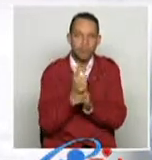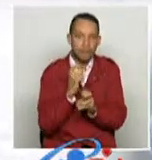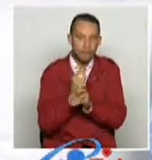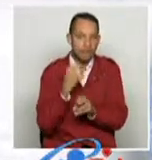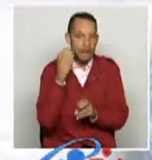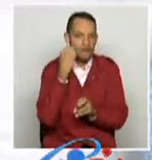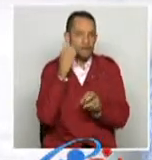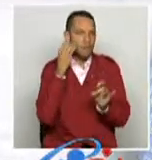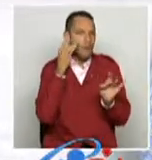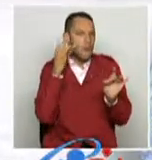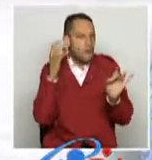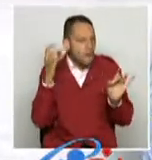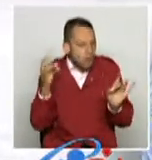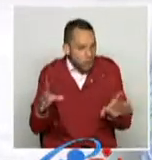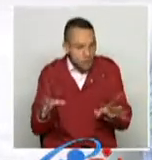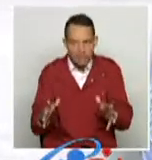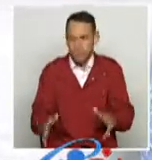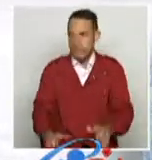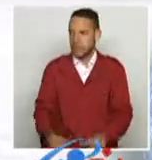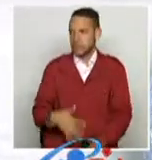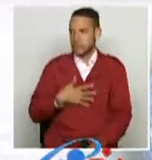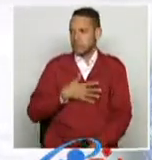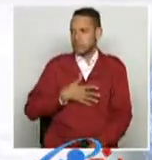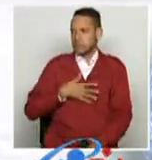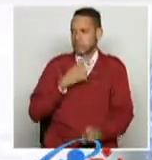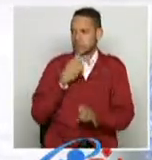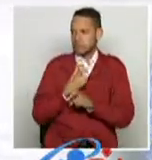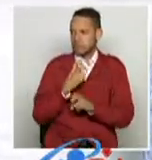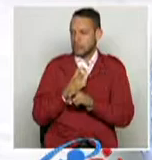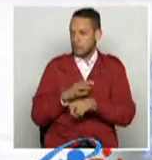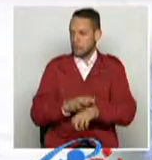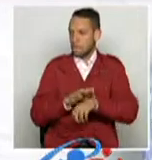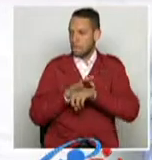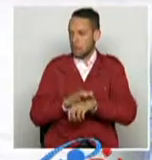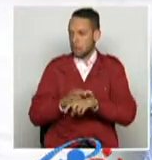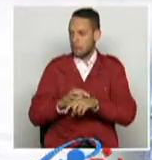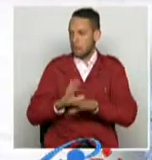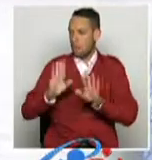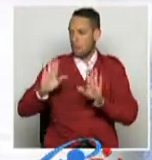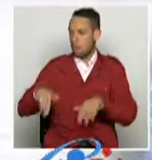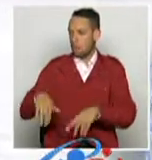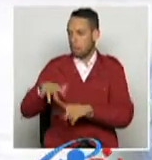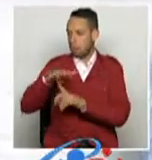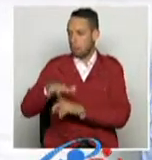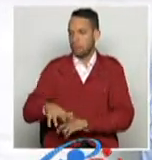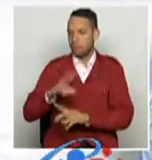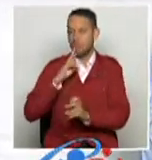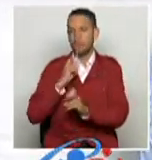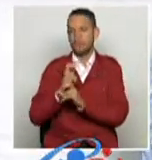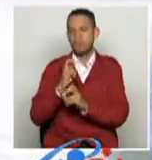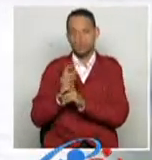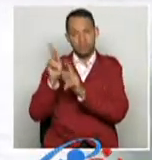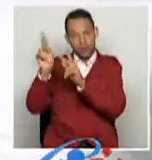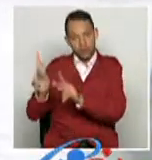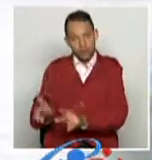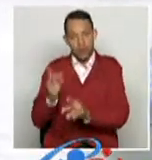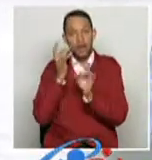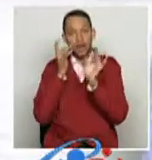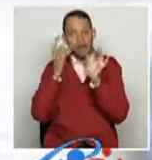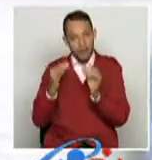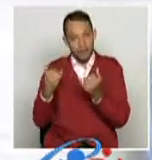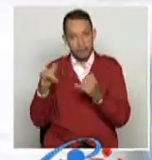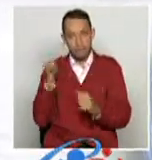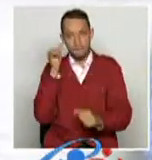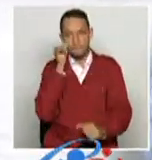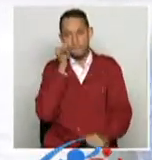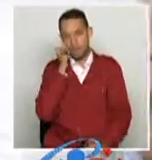pues, aberrantes de situaciones que se dan en este país donde la desatención en salud es absoluta. Veamos uno